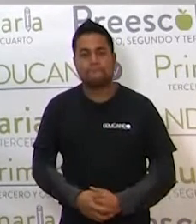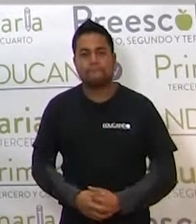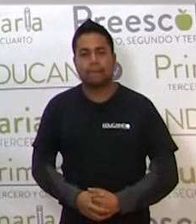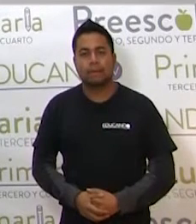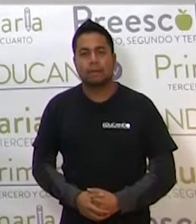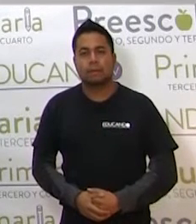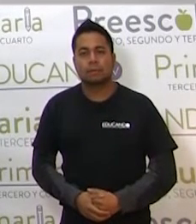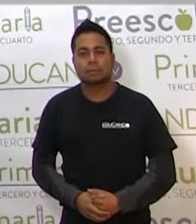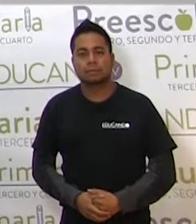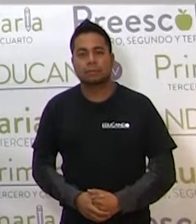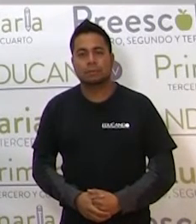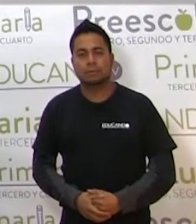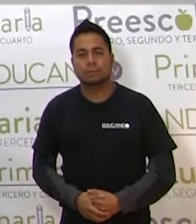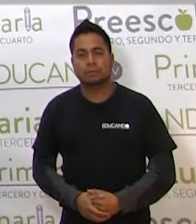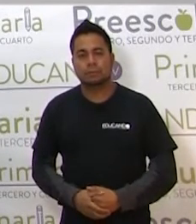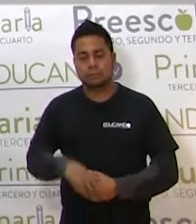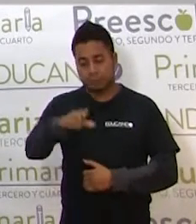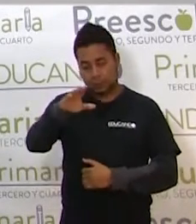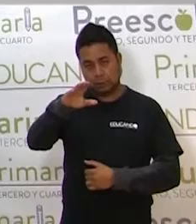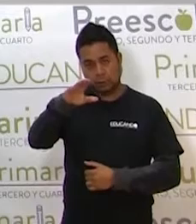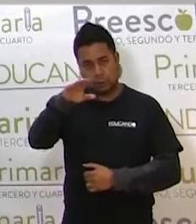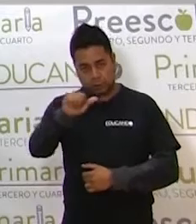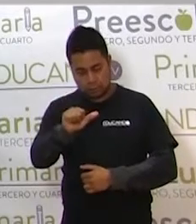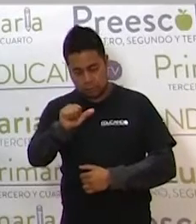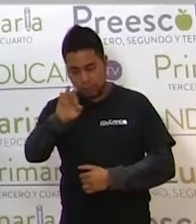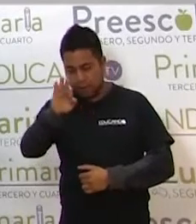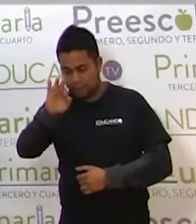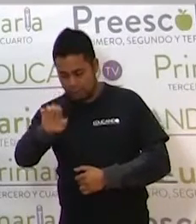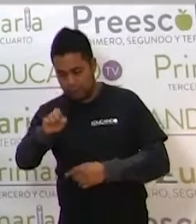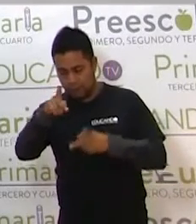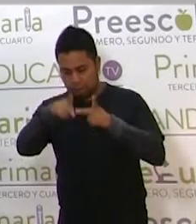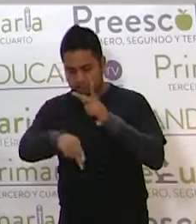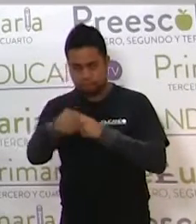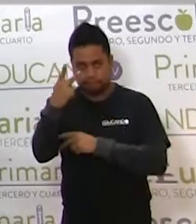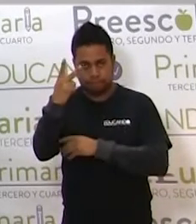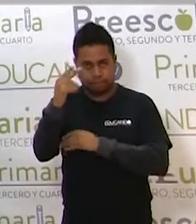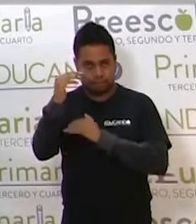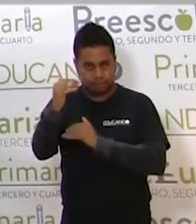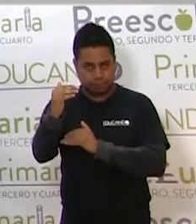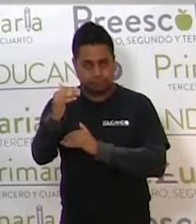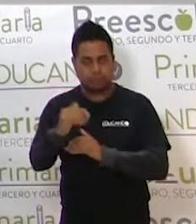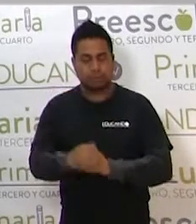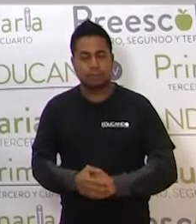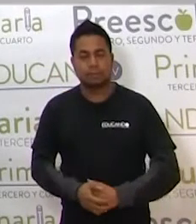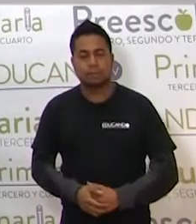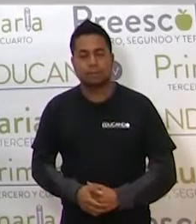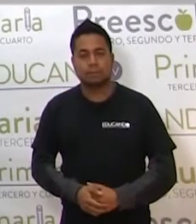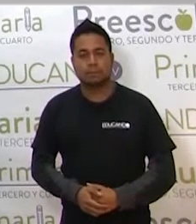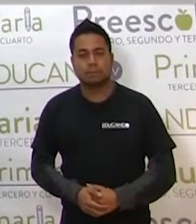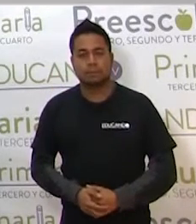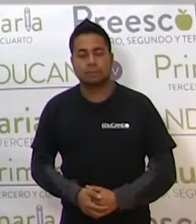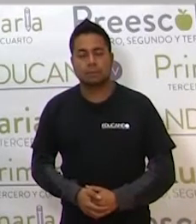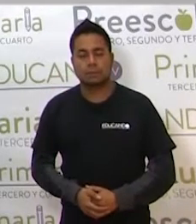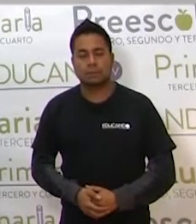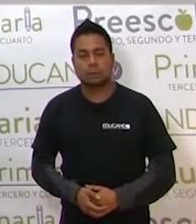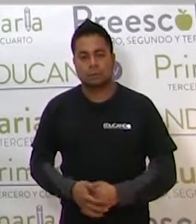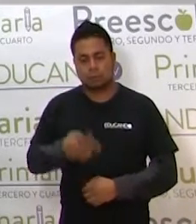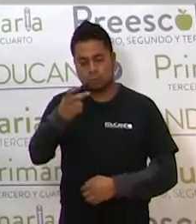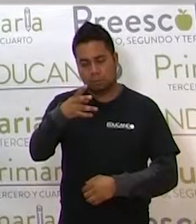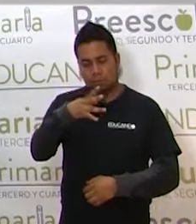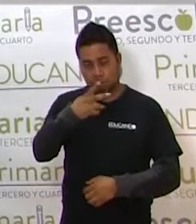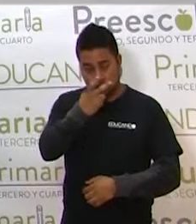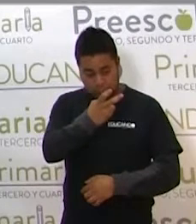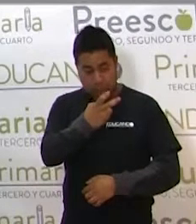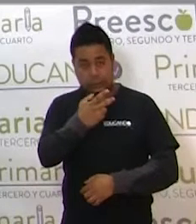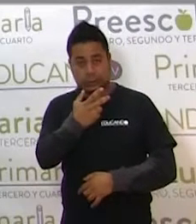tenemos acá efe por lo tanto es una